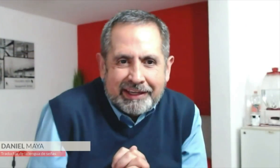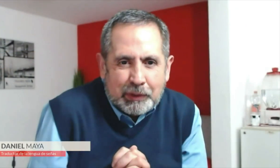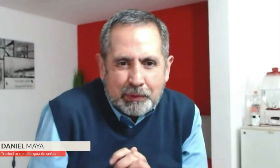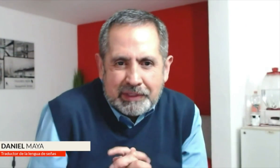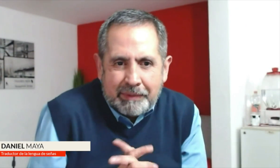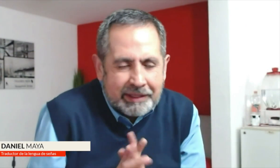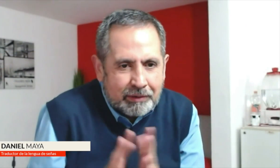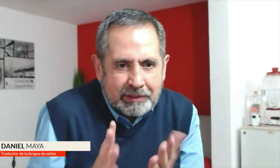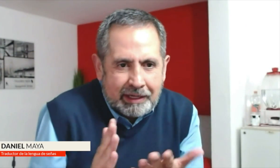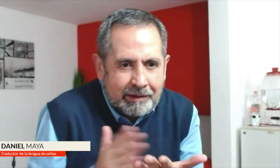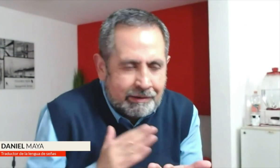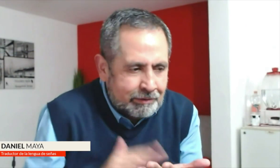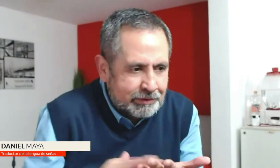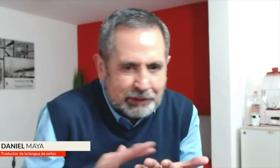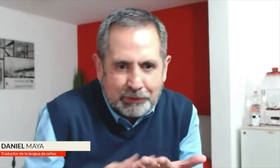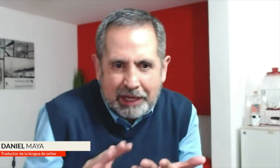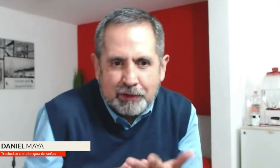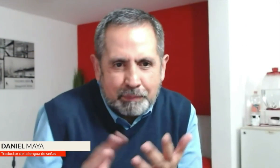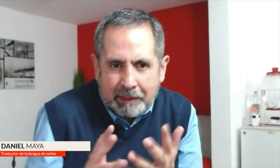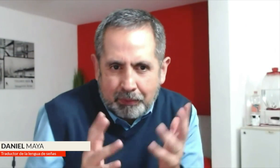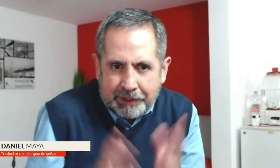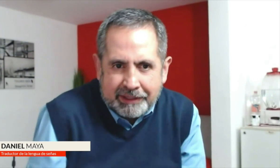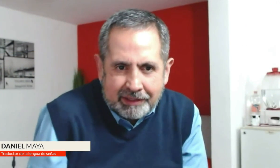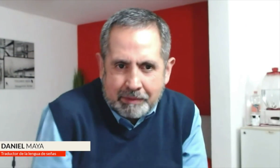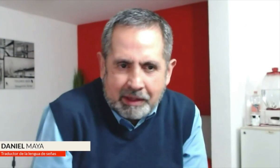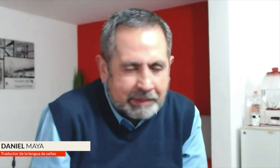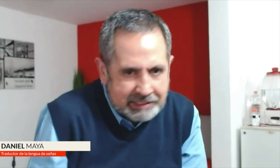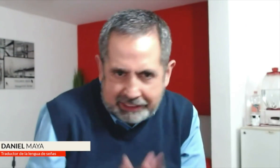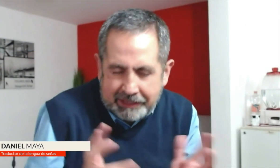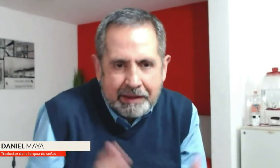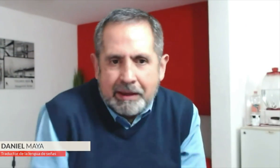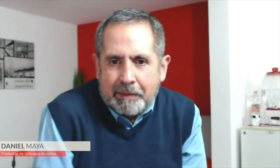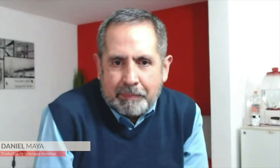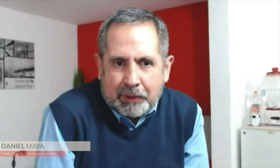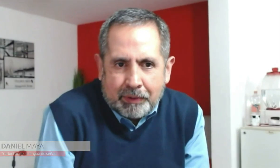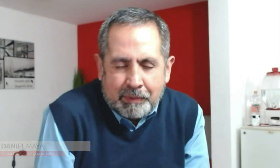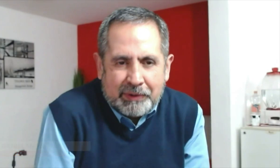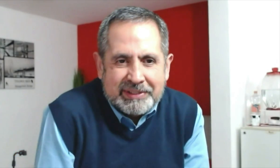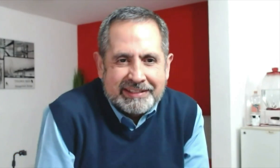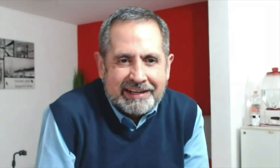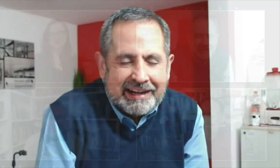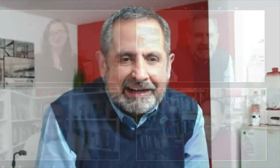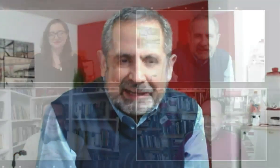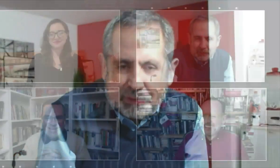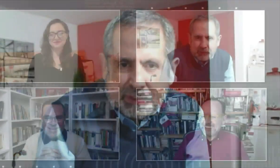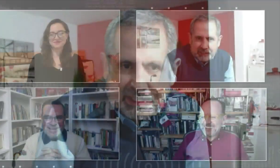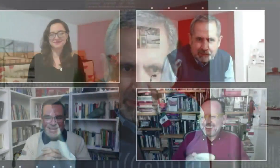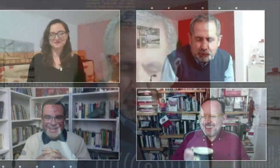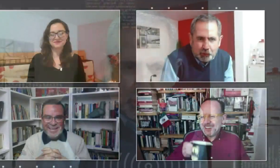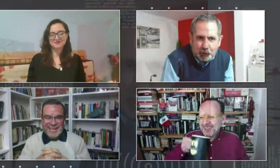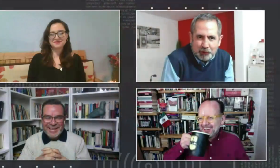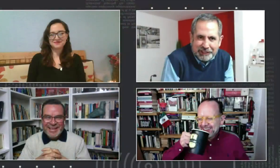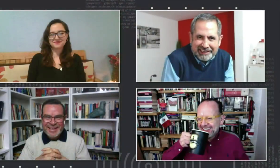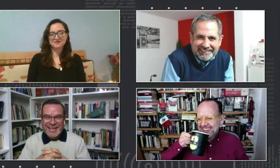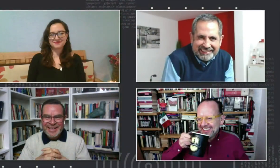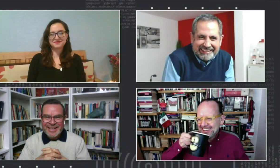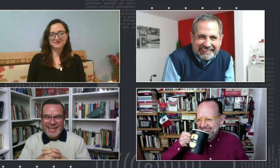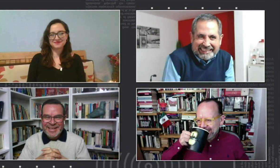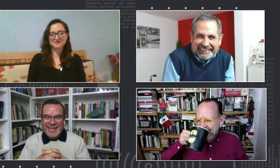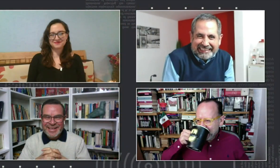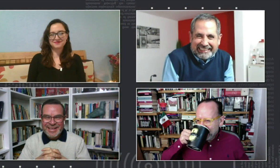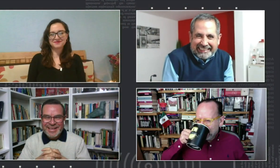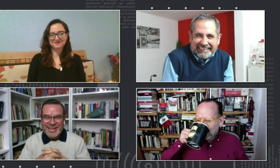regionalismo, que tuvimos que meternos a los diccionarios para poder entender bien el mensaje, pero bueno, ese es el reto que tenemos todos los